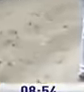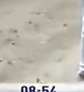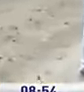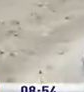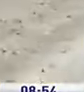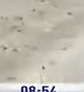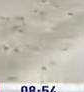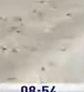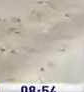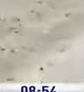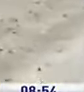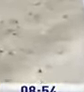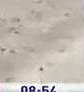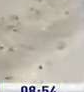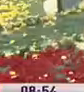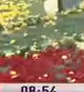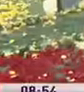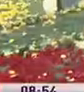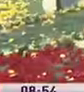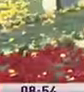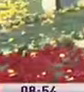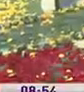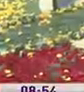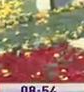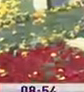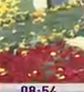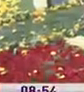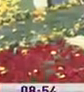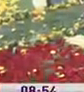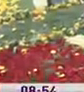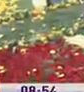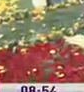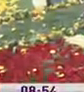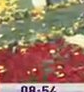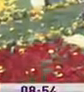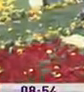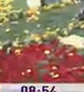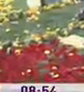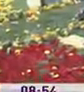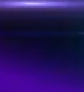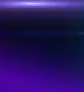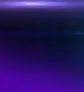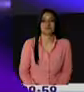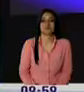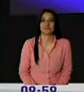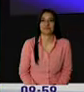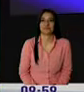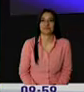sectores indígenas entregaron ya el bastón de mando al presidente Lenín Moreno. Esto y más.